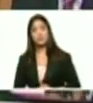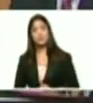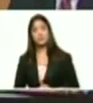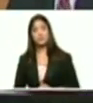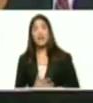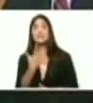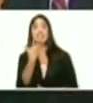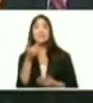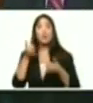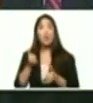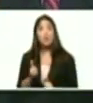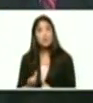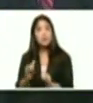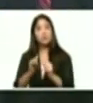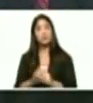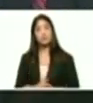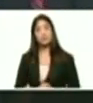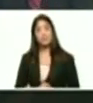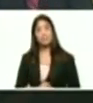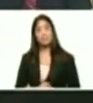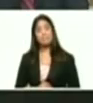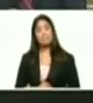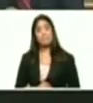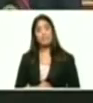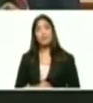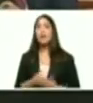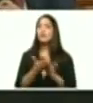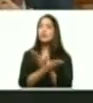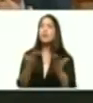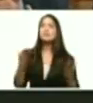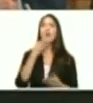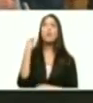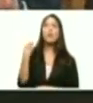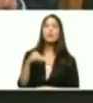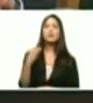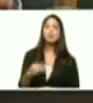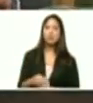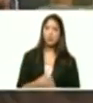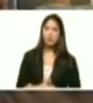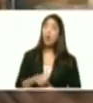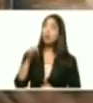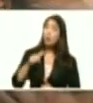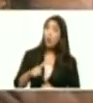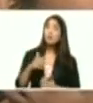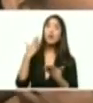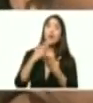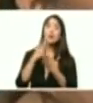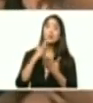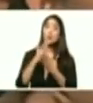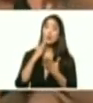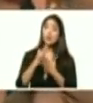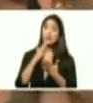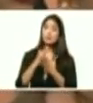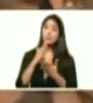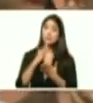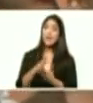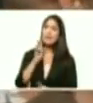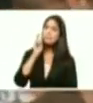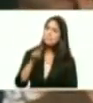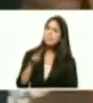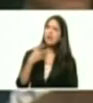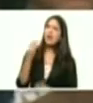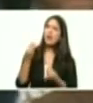cinco muchachos, hacia esa juventud, que hoy pudo estudiar, y ve cómo